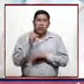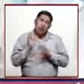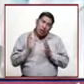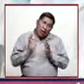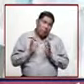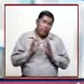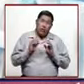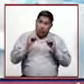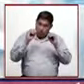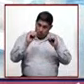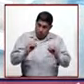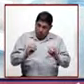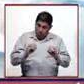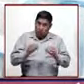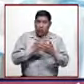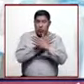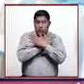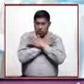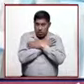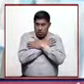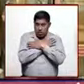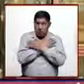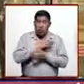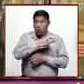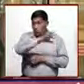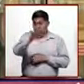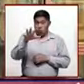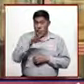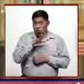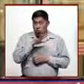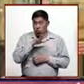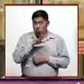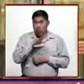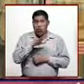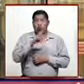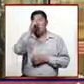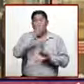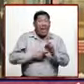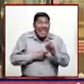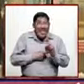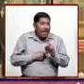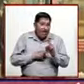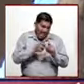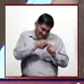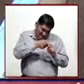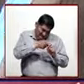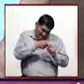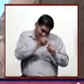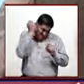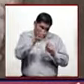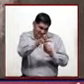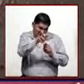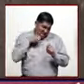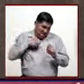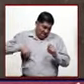si colocamos dentro del cementerio o en una de estas lápidas, no dura ni un mes, se lo roban.